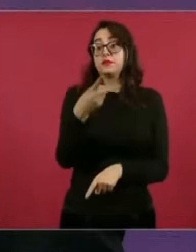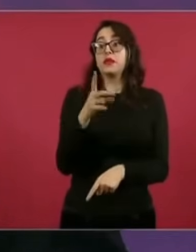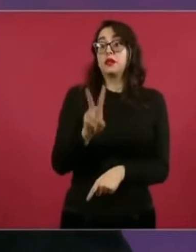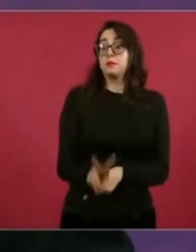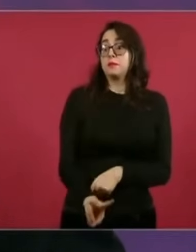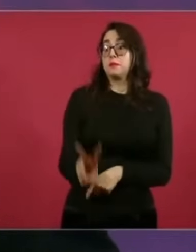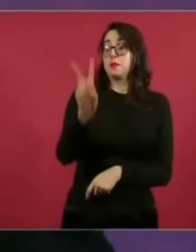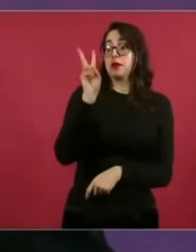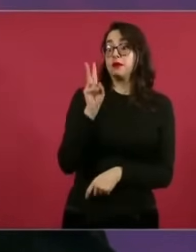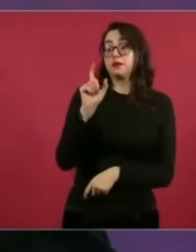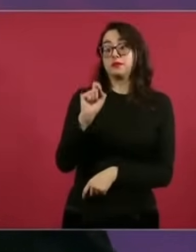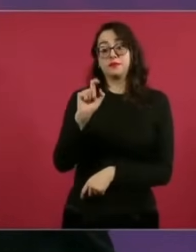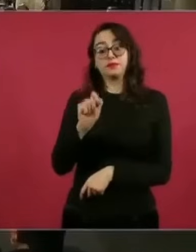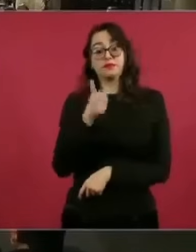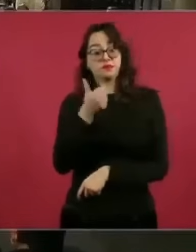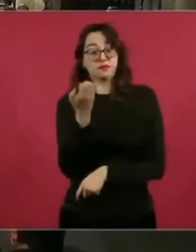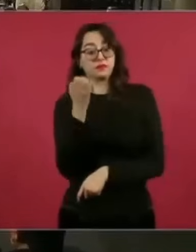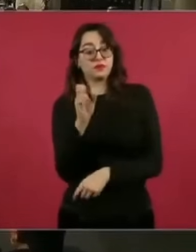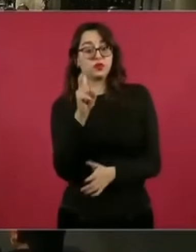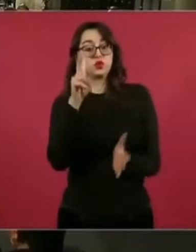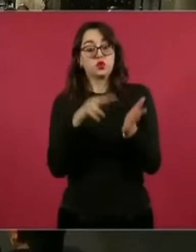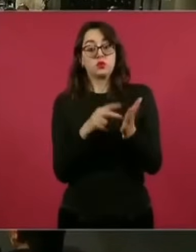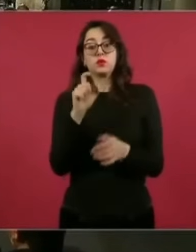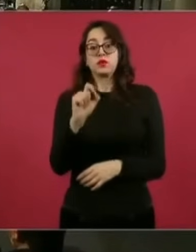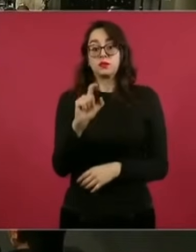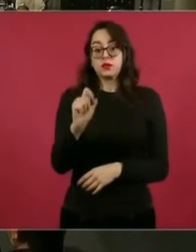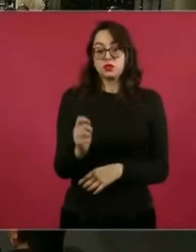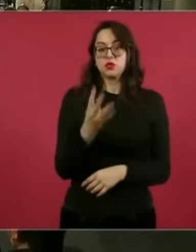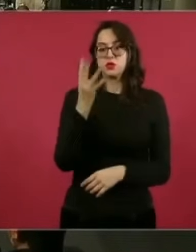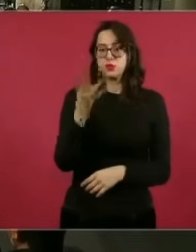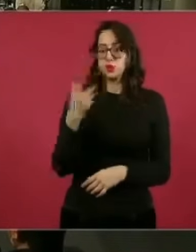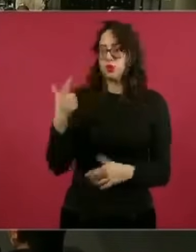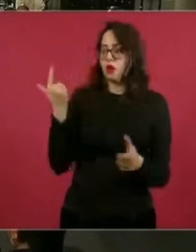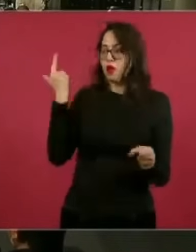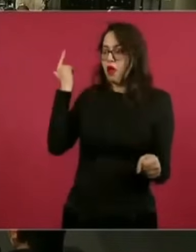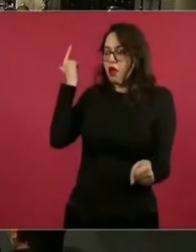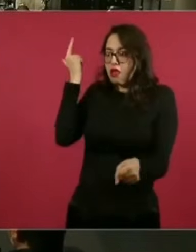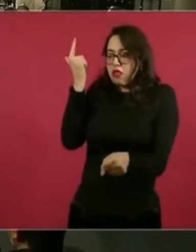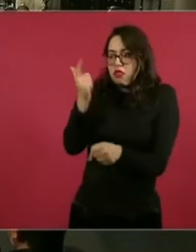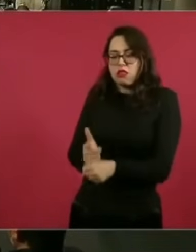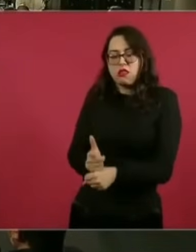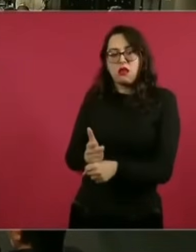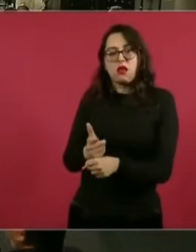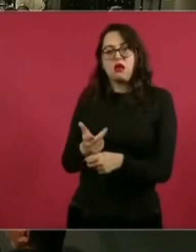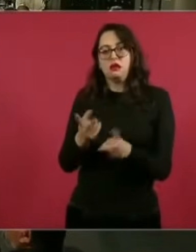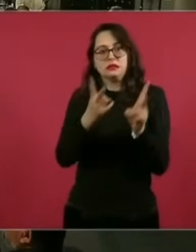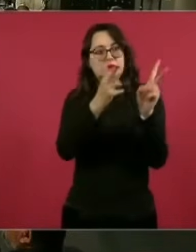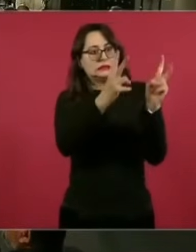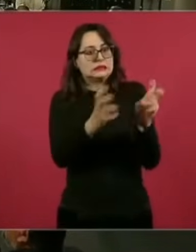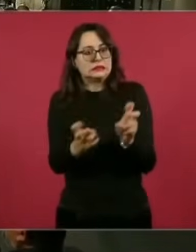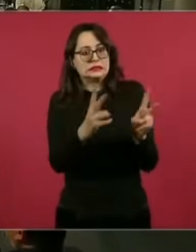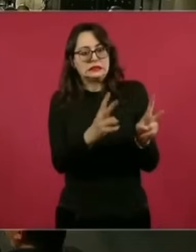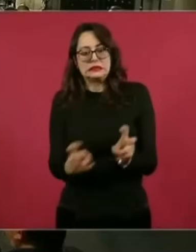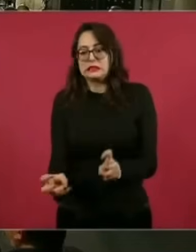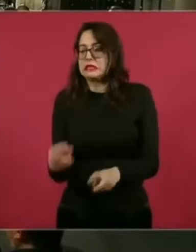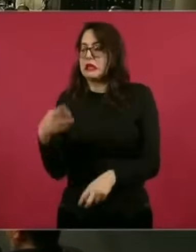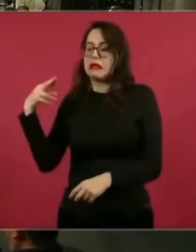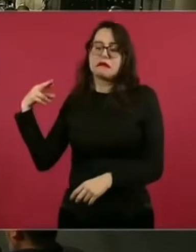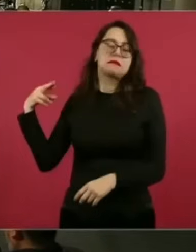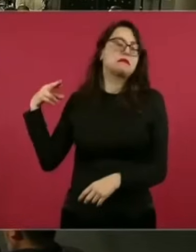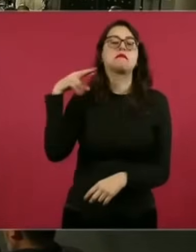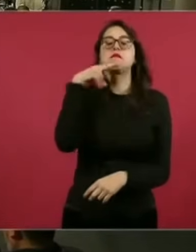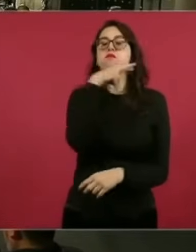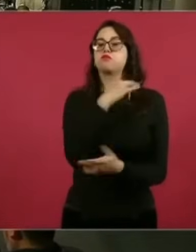2024, que se tuvo conocimiento de este acceso ilegal a estas bases de datos, se iniciaron las